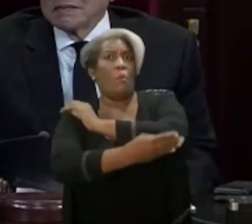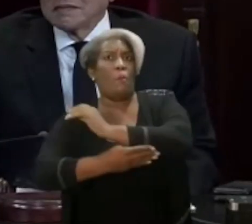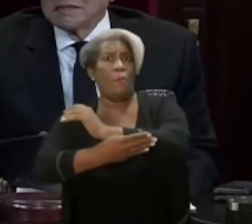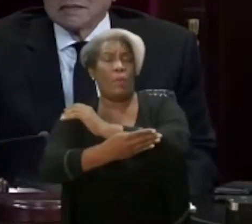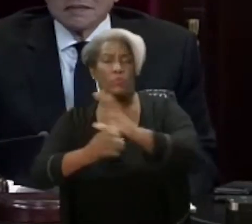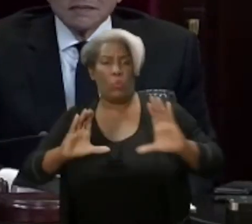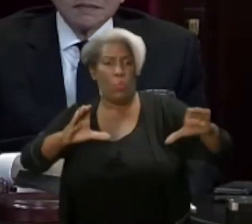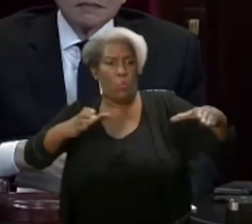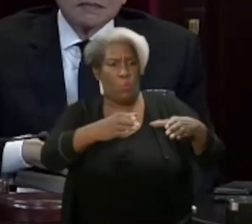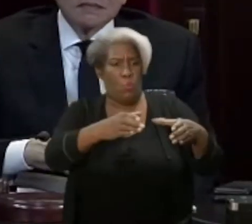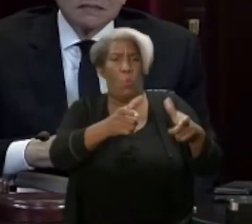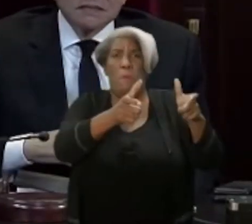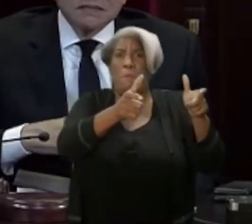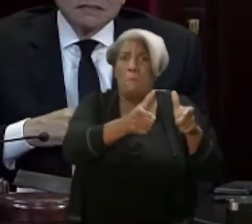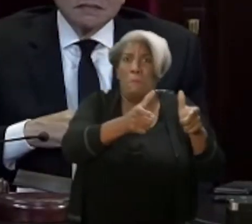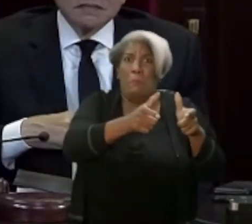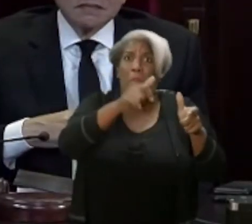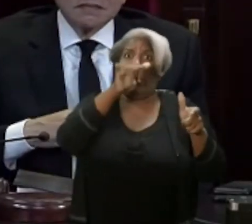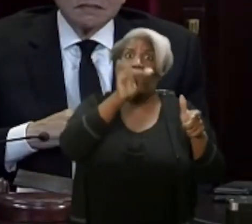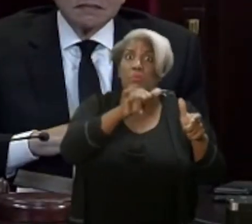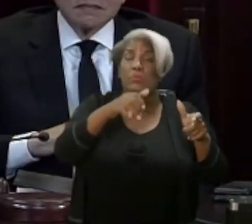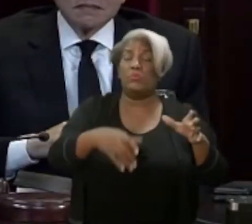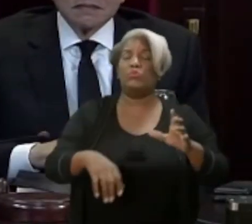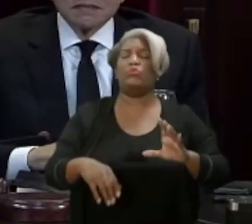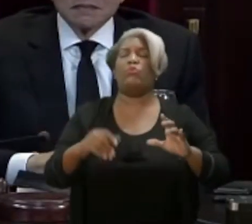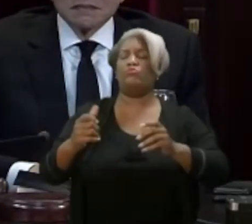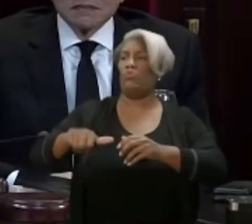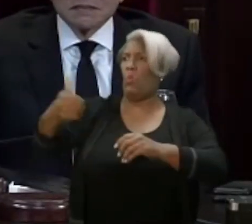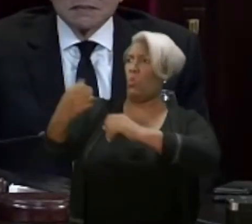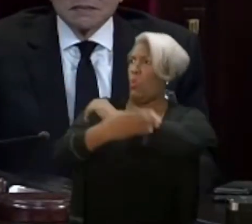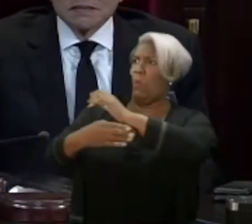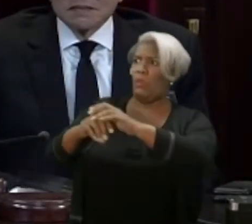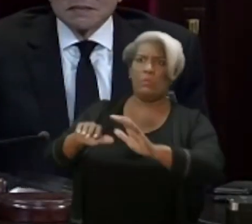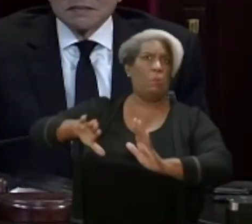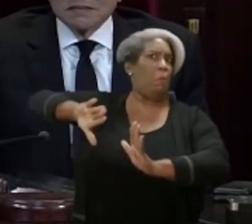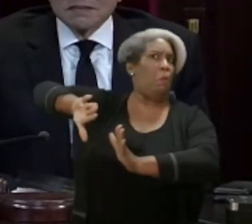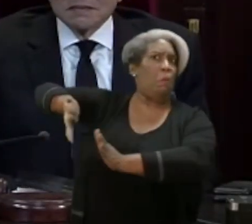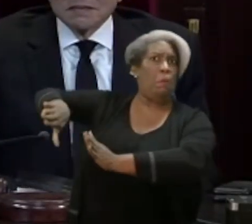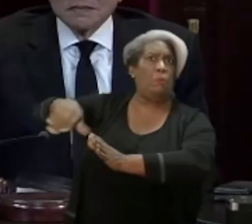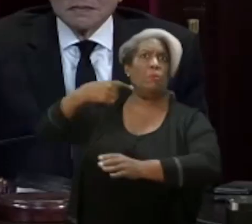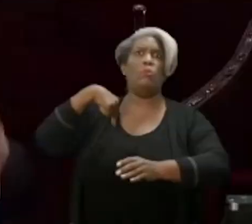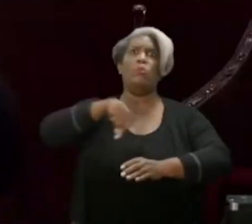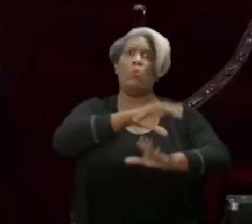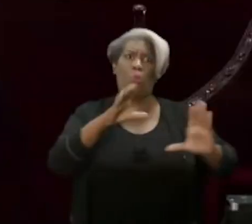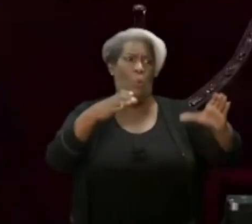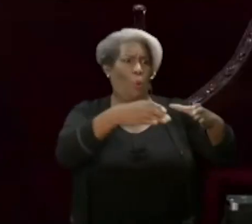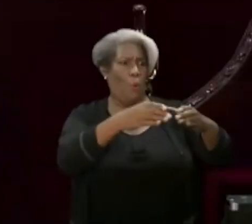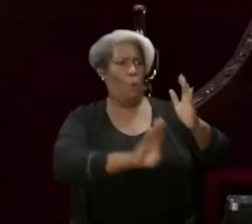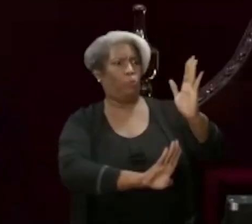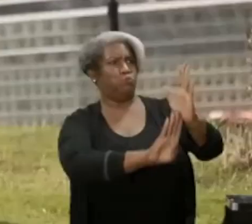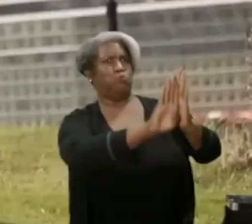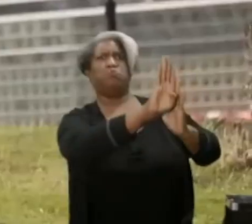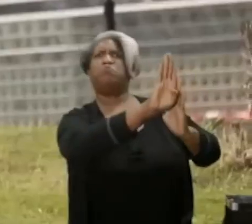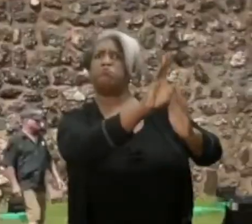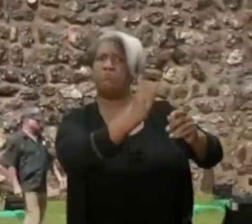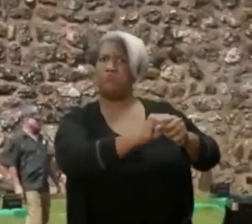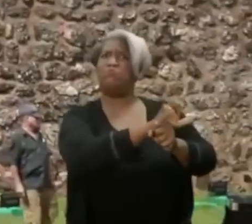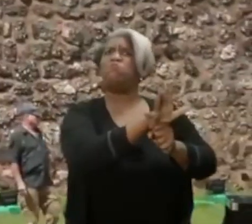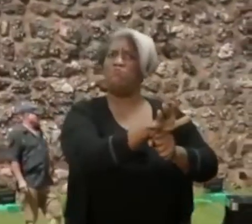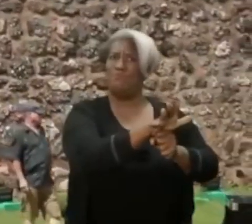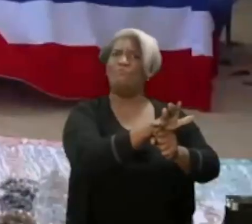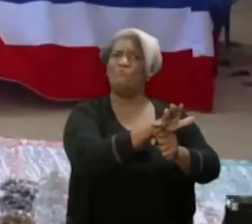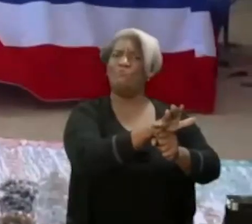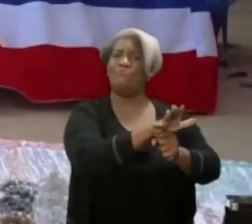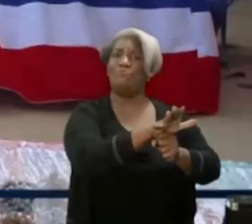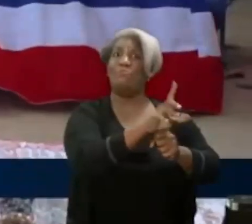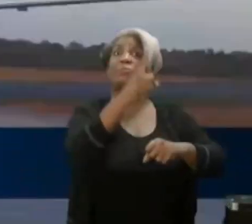que ya en 2022 superaron los niveles de llegadas de prepandemia. Por primera vez llegaron a República Dominicana